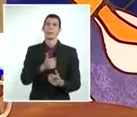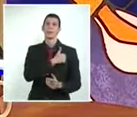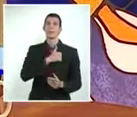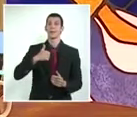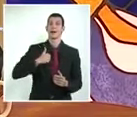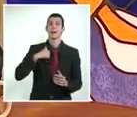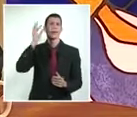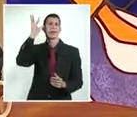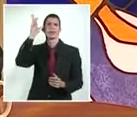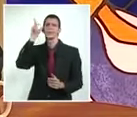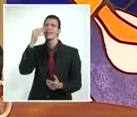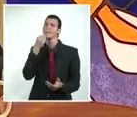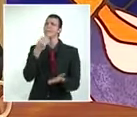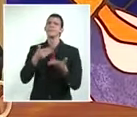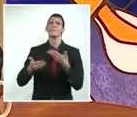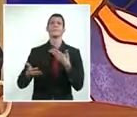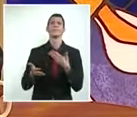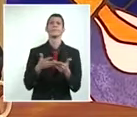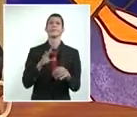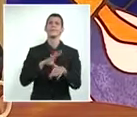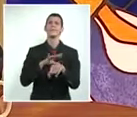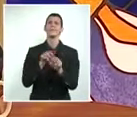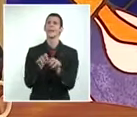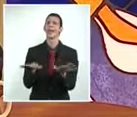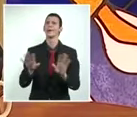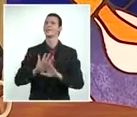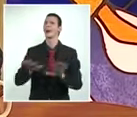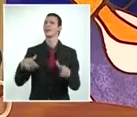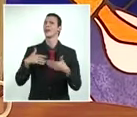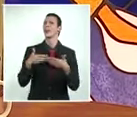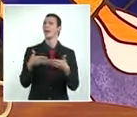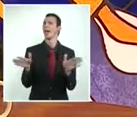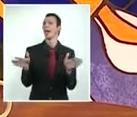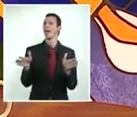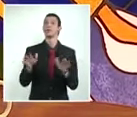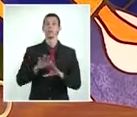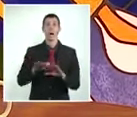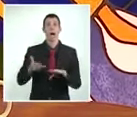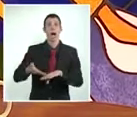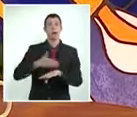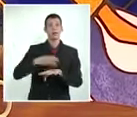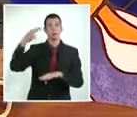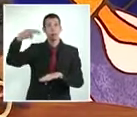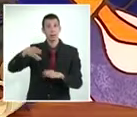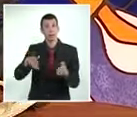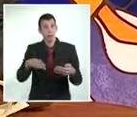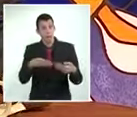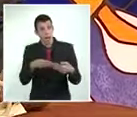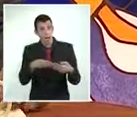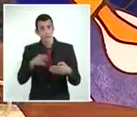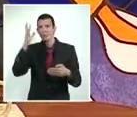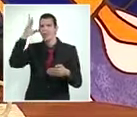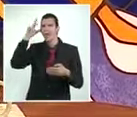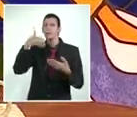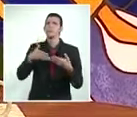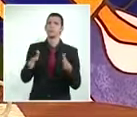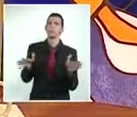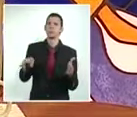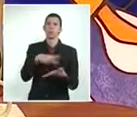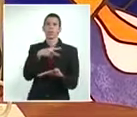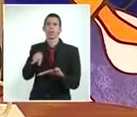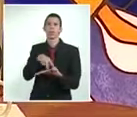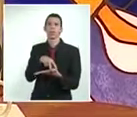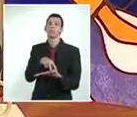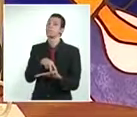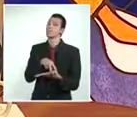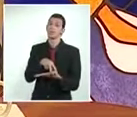cuando ya se orientó que debían estar cerrados. Y bueno, así un grupo de cuestiones que han estado